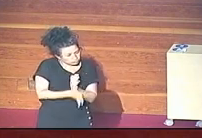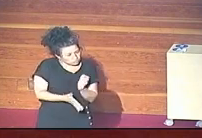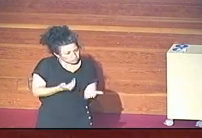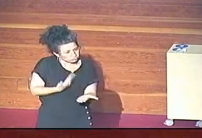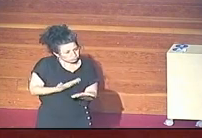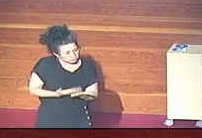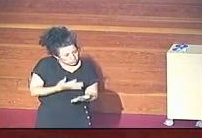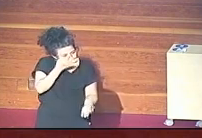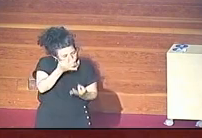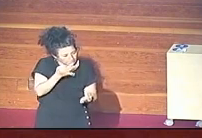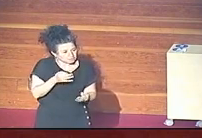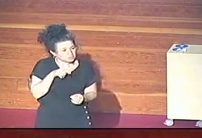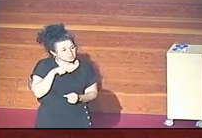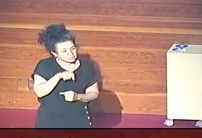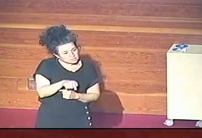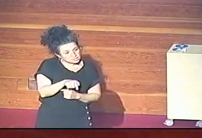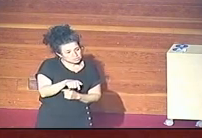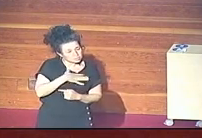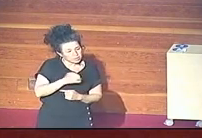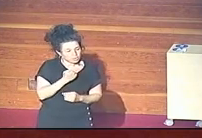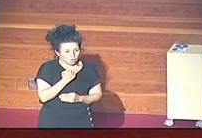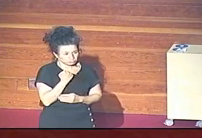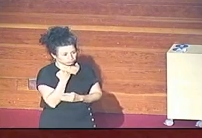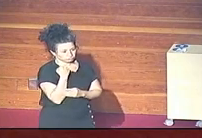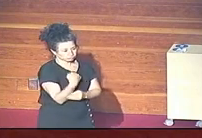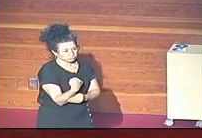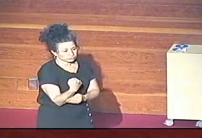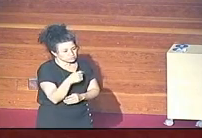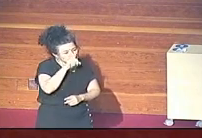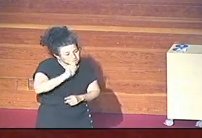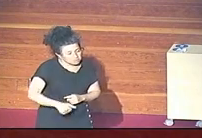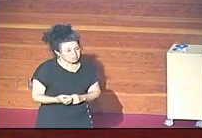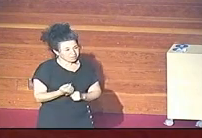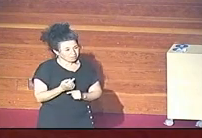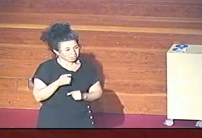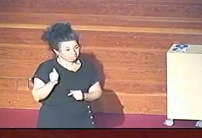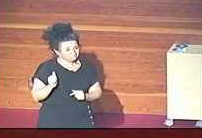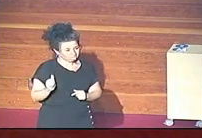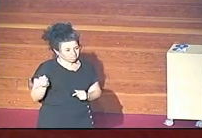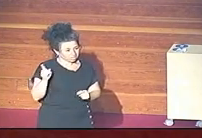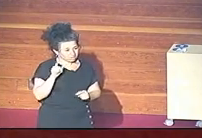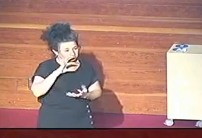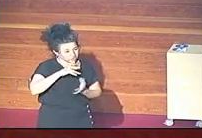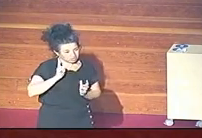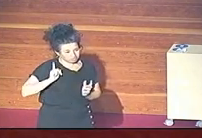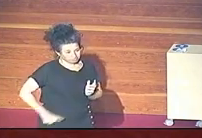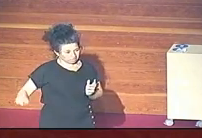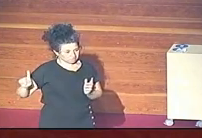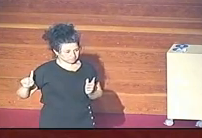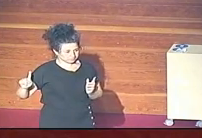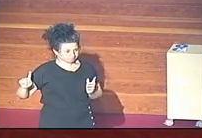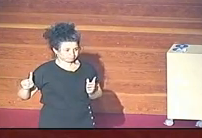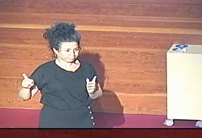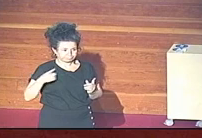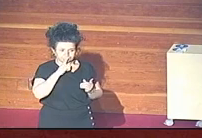eso puede darle un respaldo sobre todo para contrarrestar los bulos porque a veces en